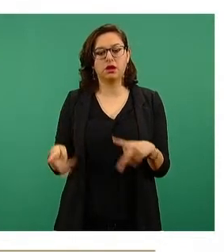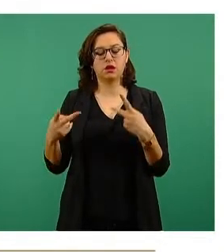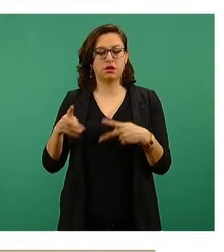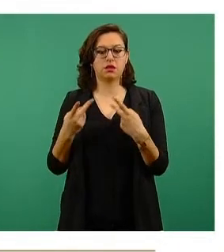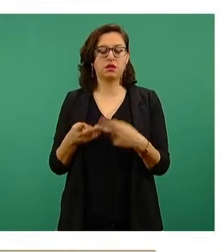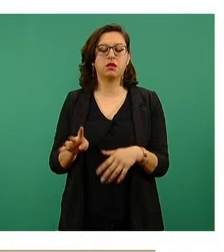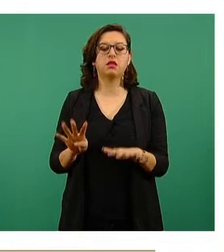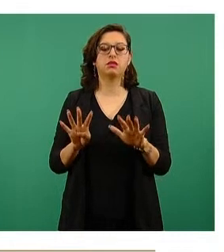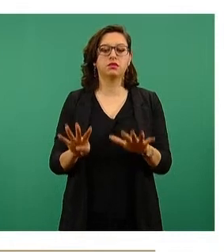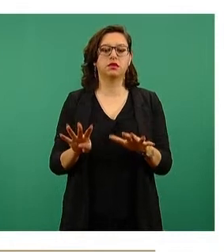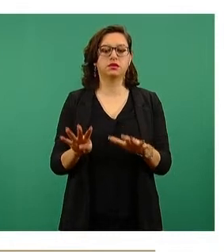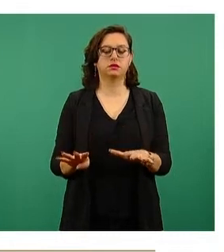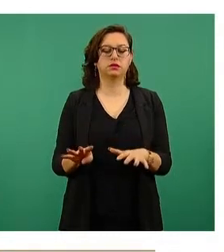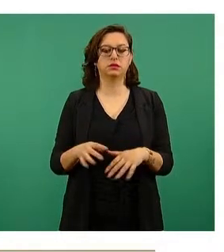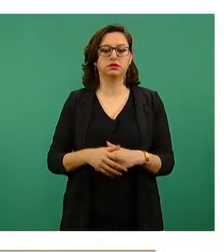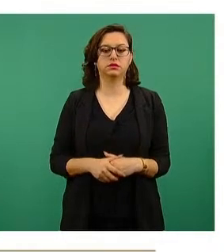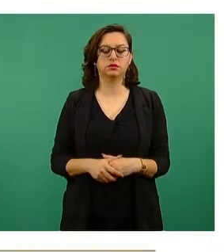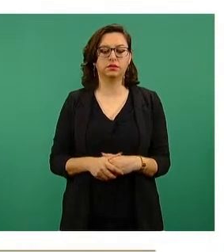de